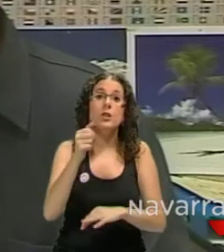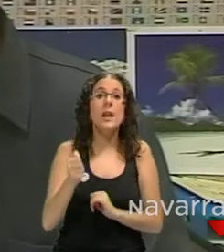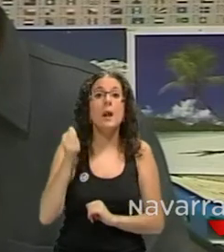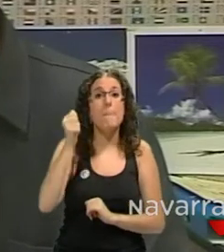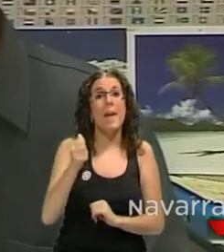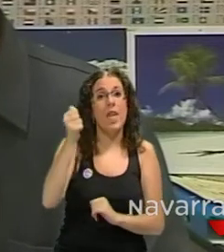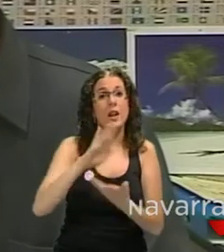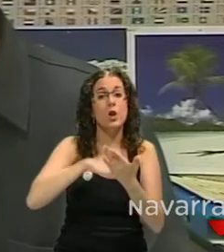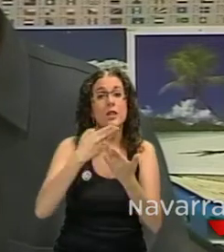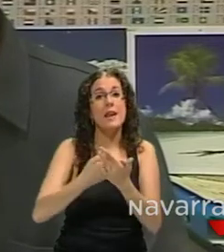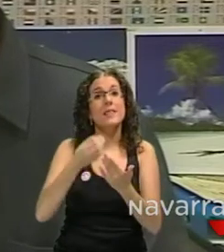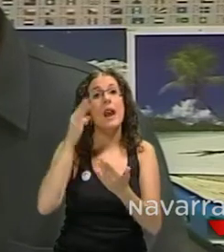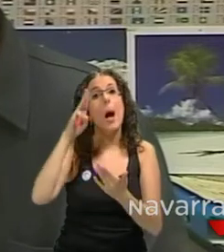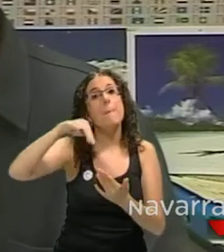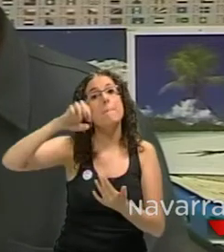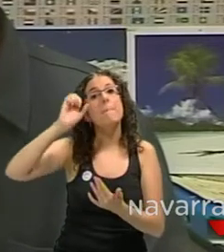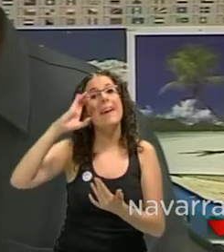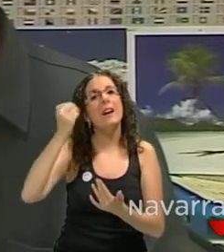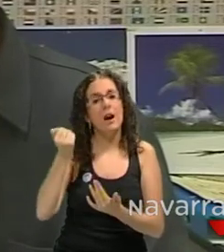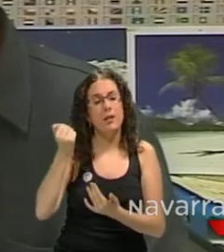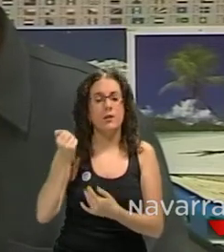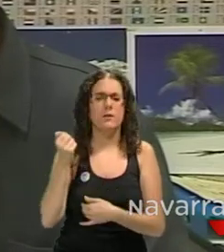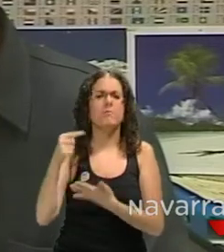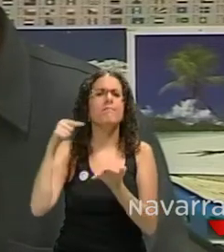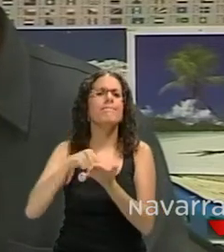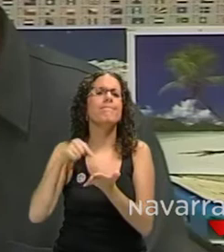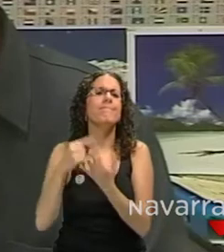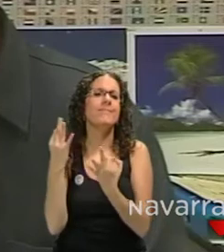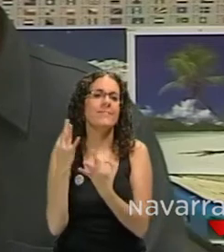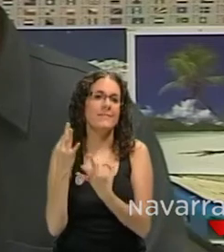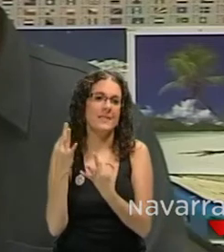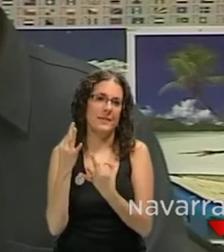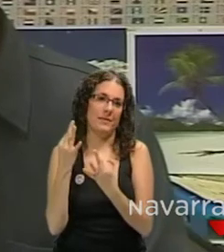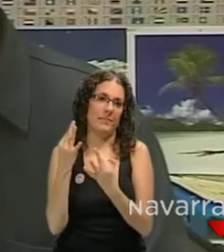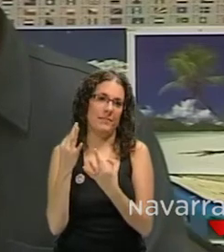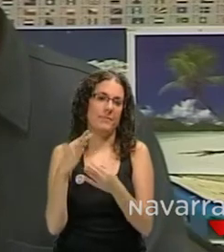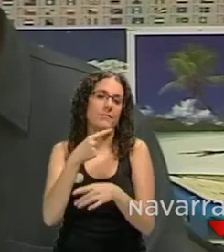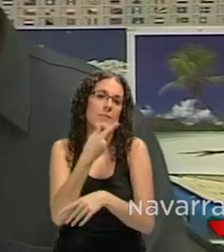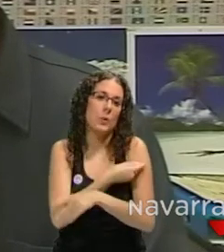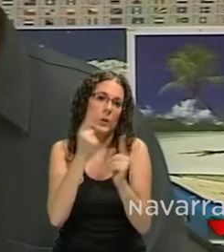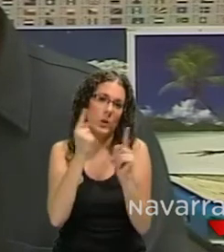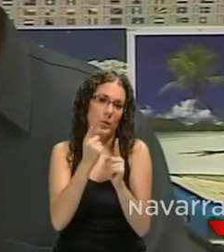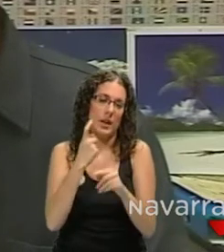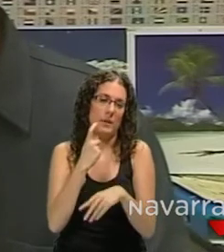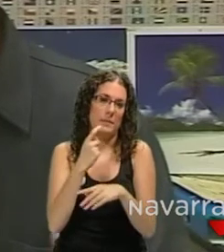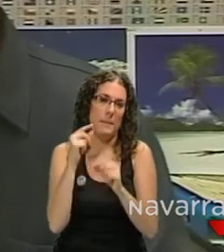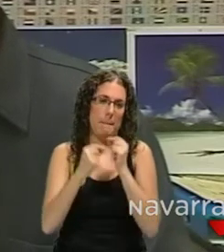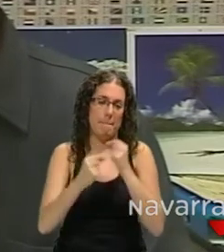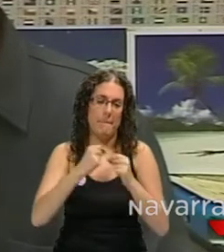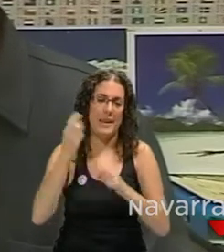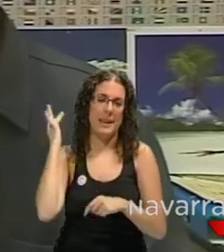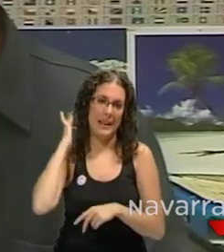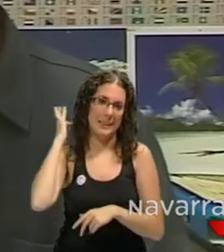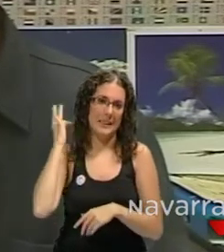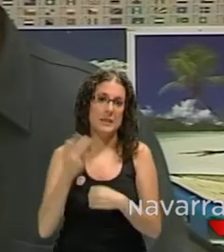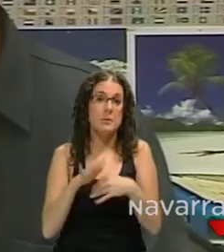peregrinaje a la Meca, se exige también la vacuna frente a la meningitis. Pero lo normal,